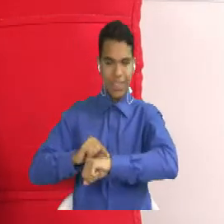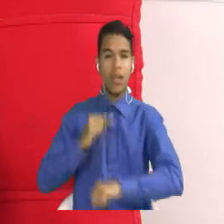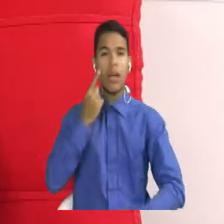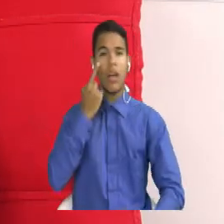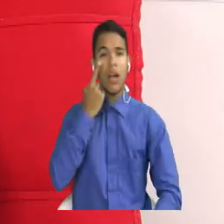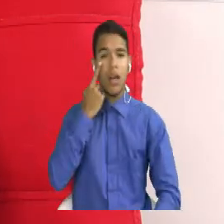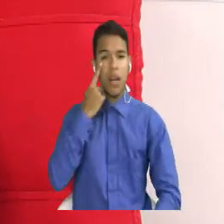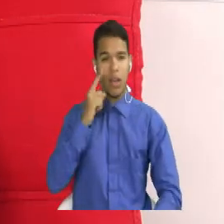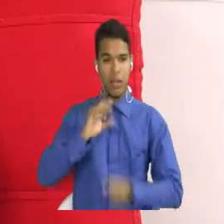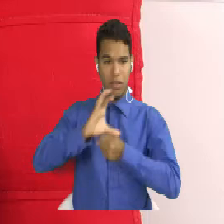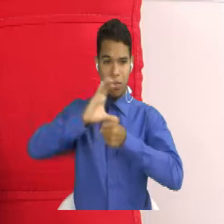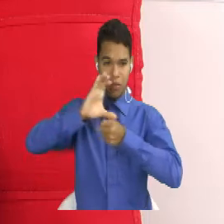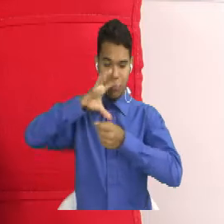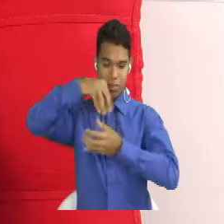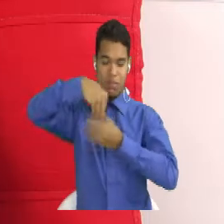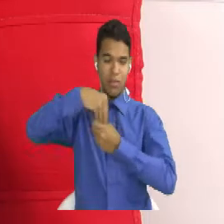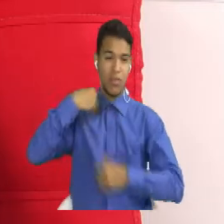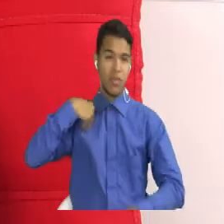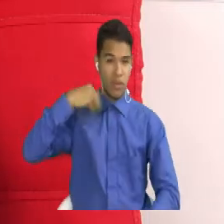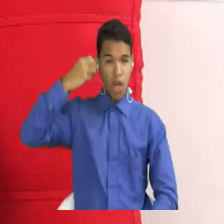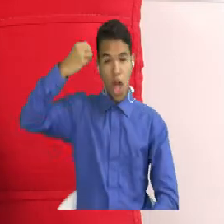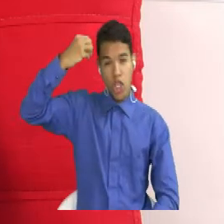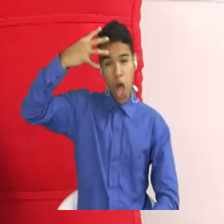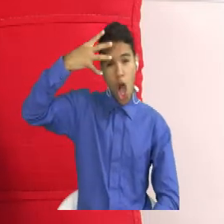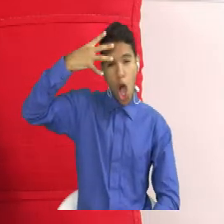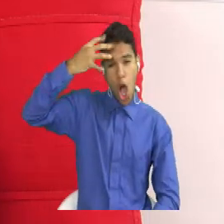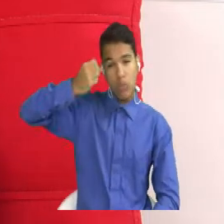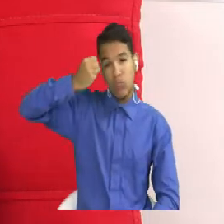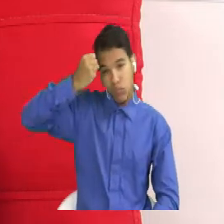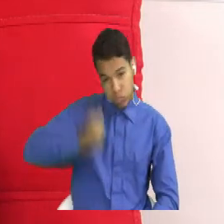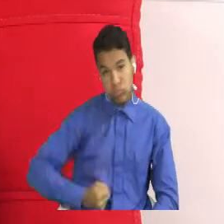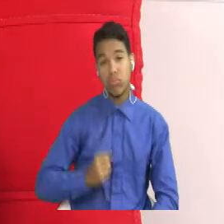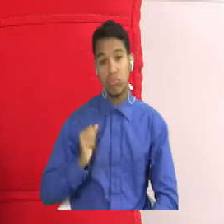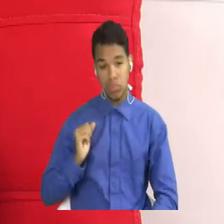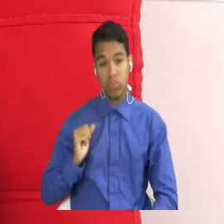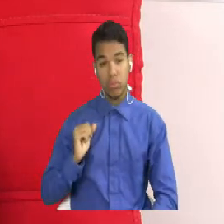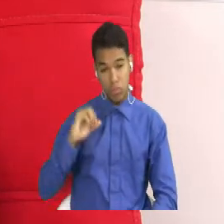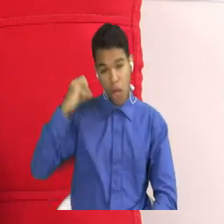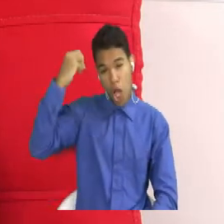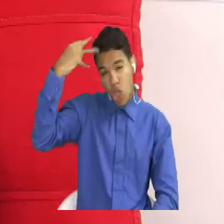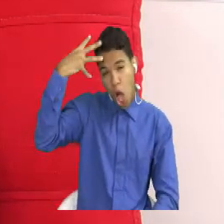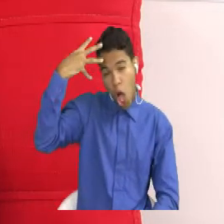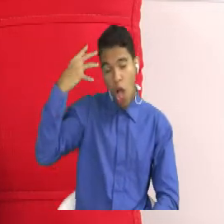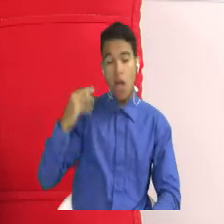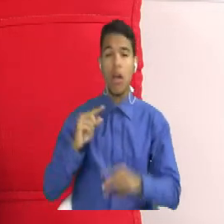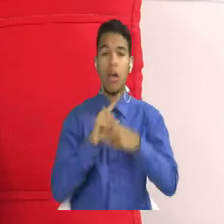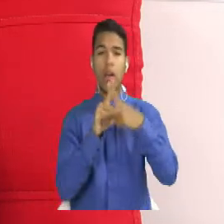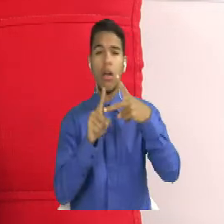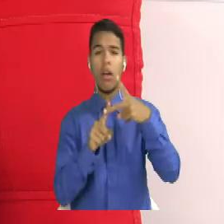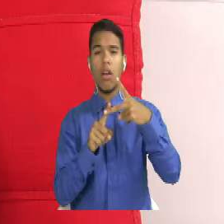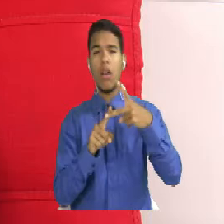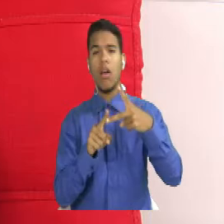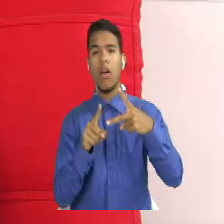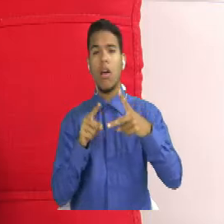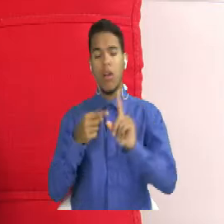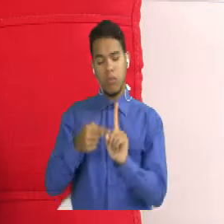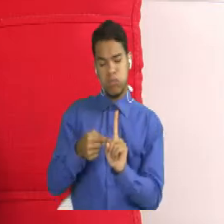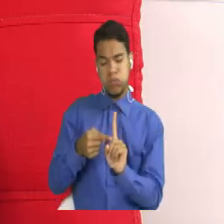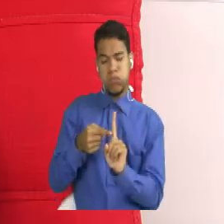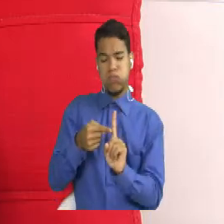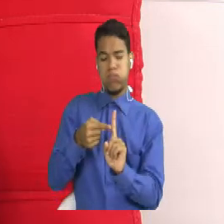una ciudad, ¿sí?, donde los rayos solares son fuertísimos, donde manejamos unas altas